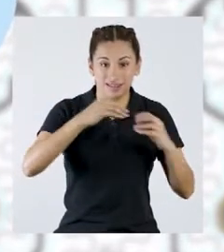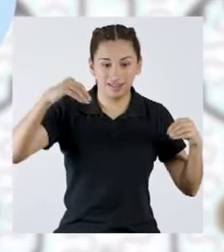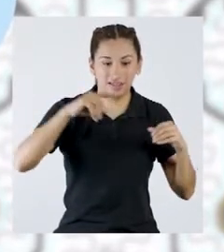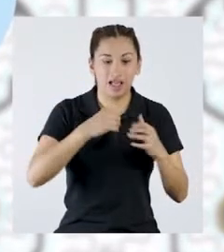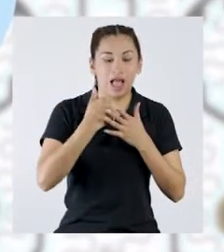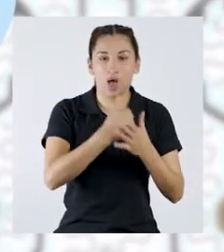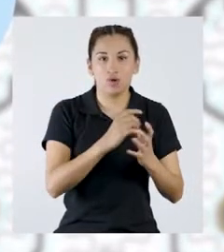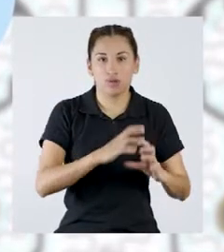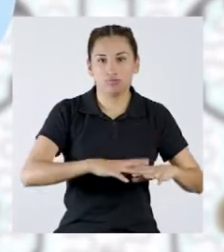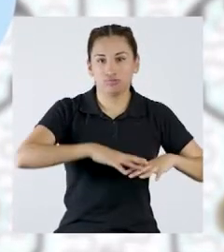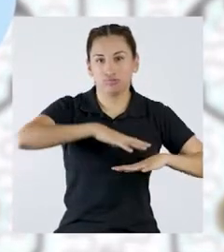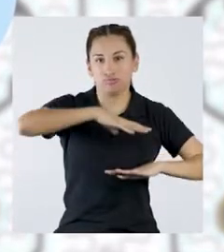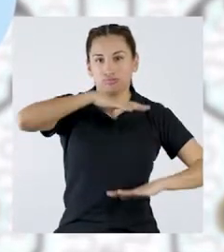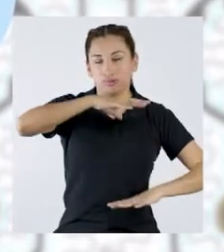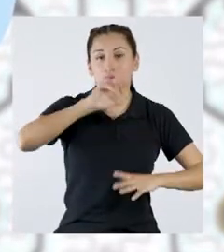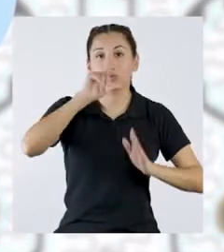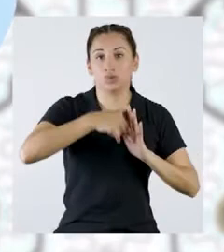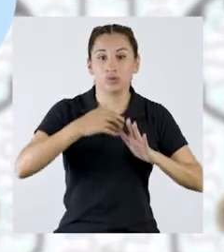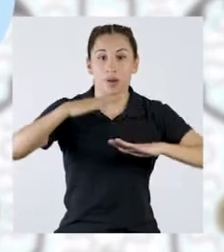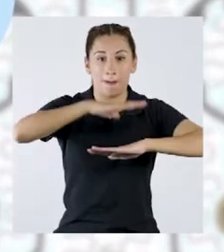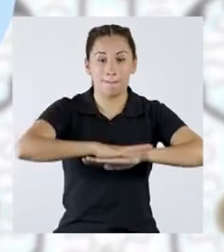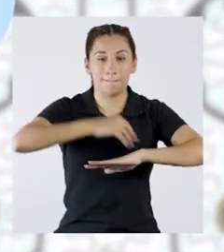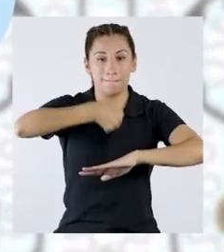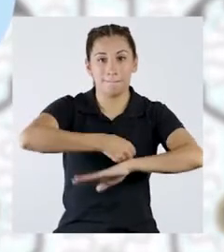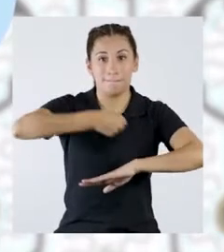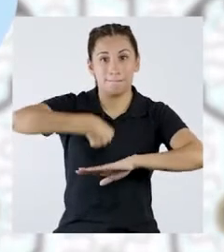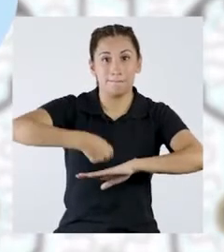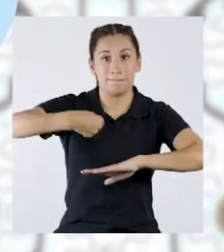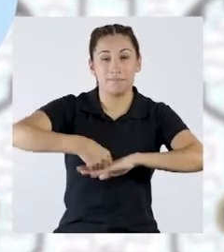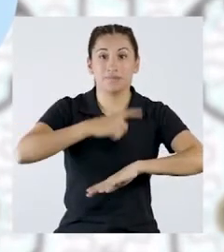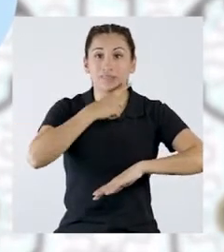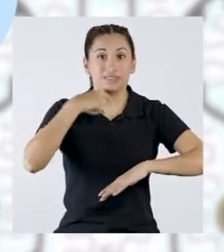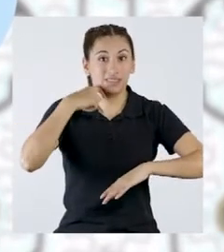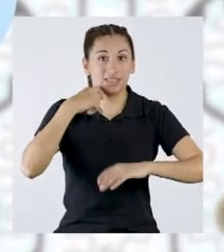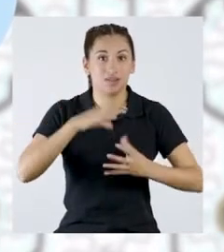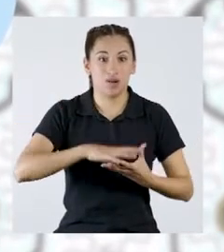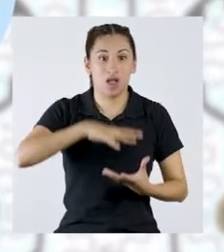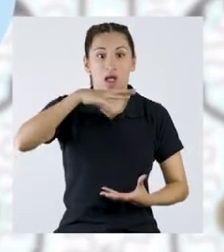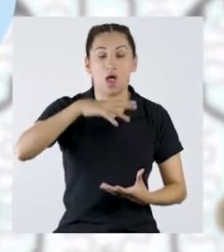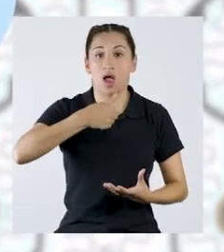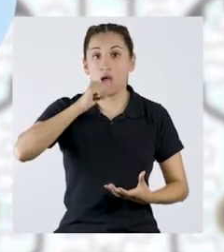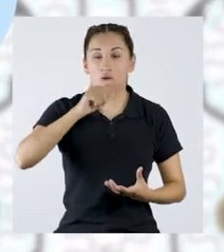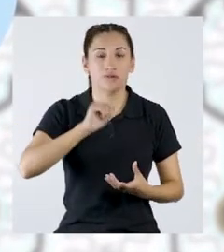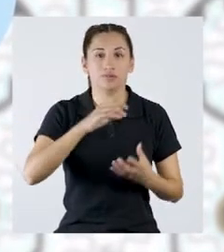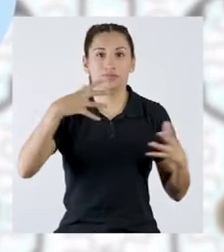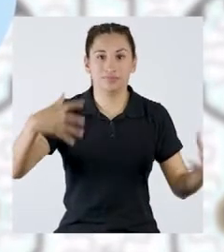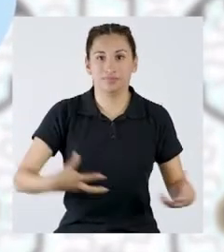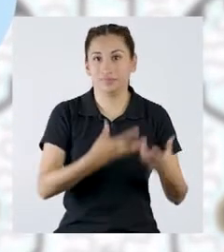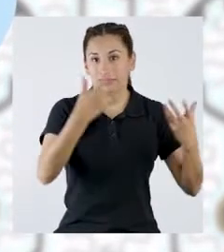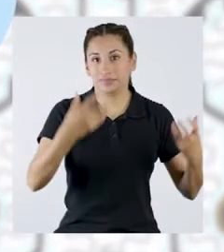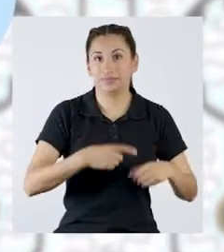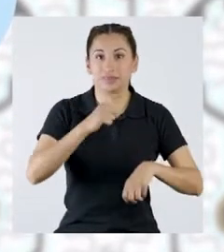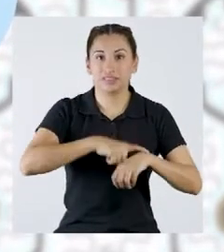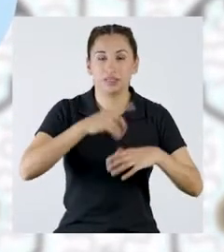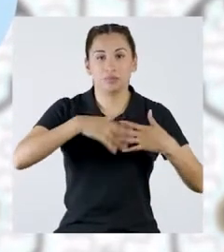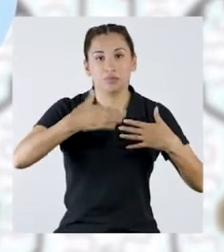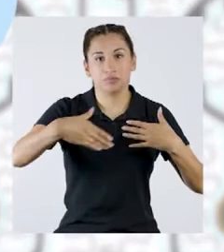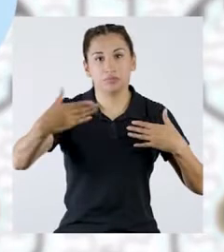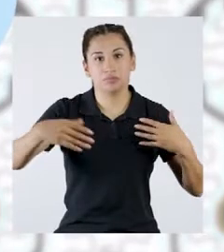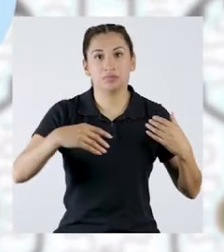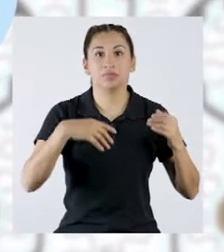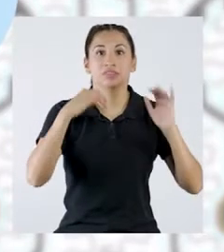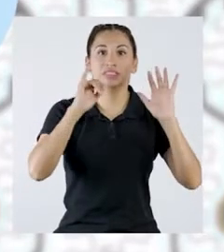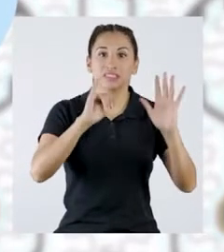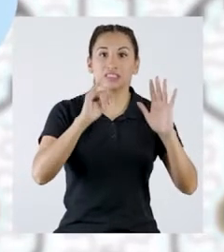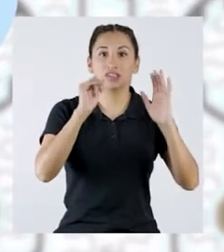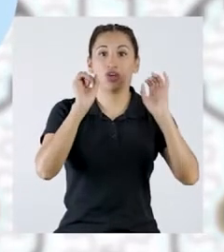ese compost. Después te aseguras de que tu compost no se seque ni humedezca de más. Lo mezclas cada cierto tiempo y